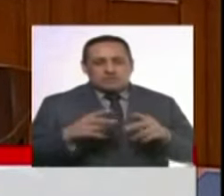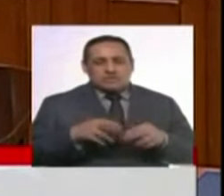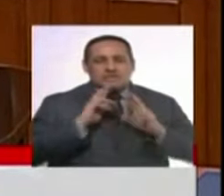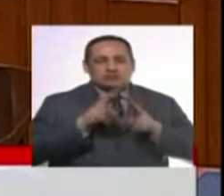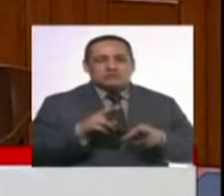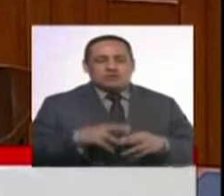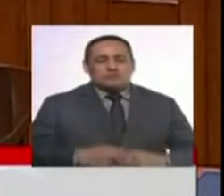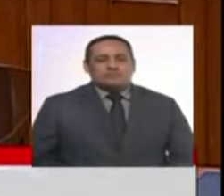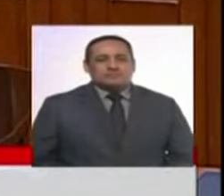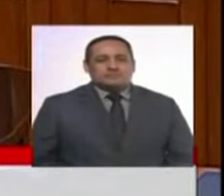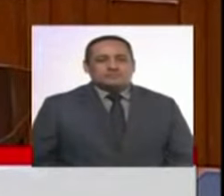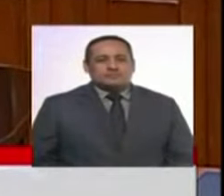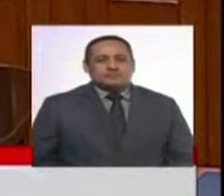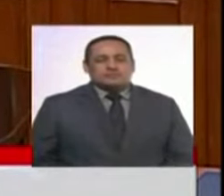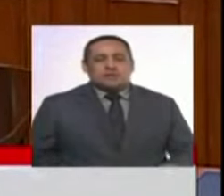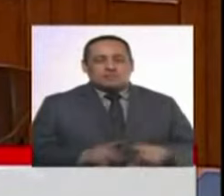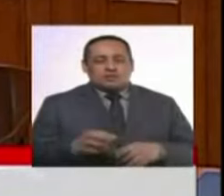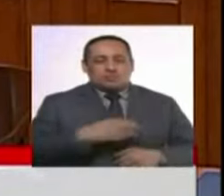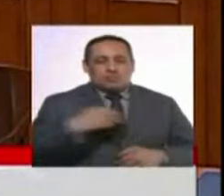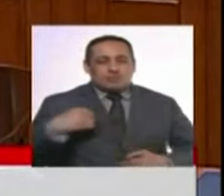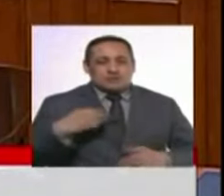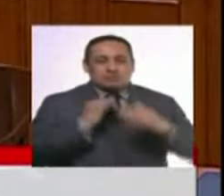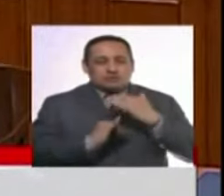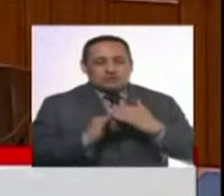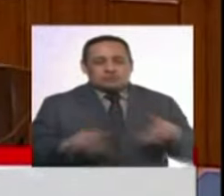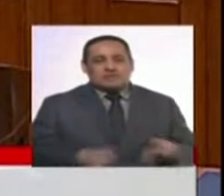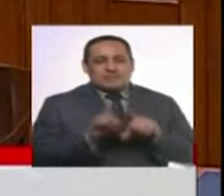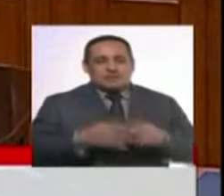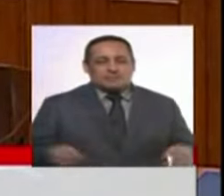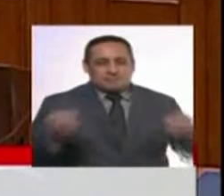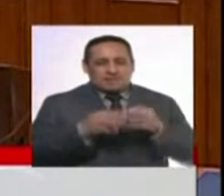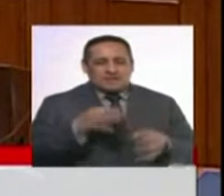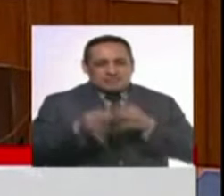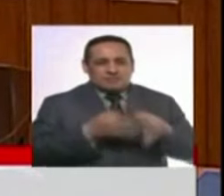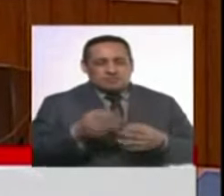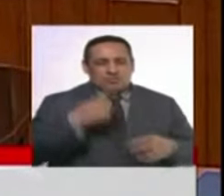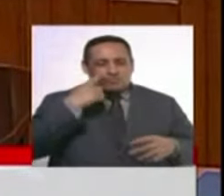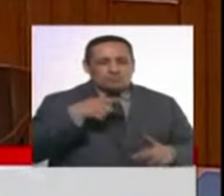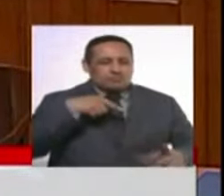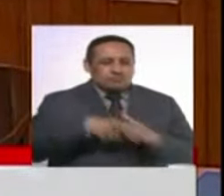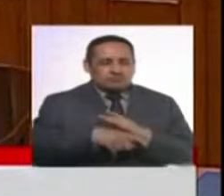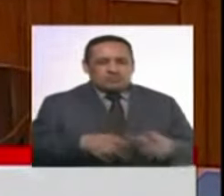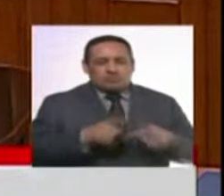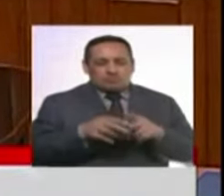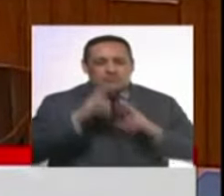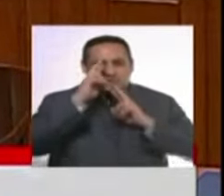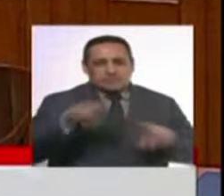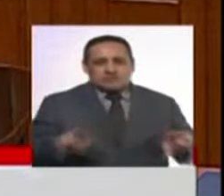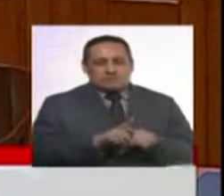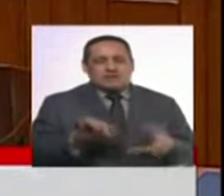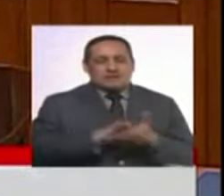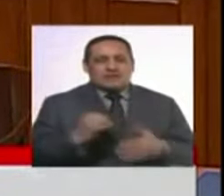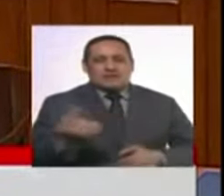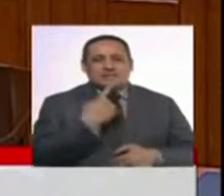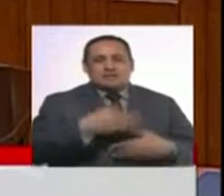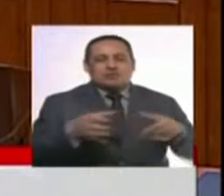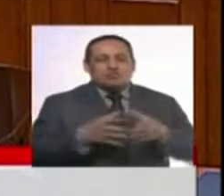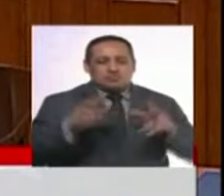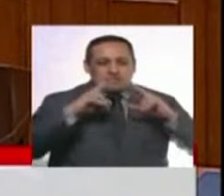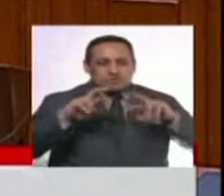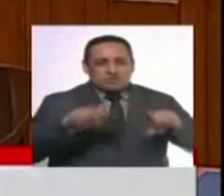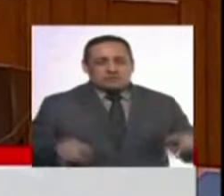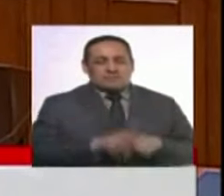su resultado como ministro de interior reitero mi más profundo respeto por la independencia e imparcialidad de los órganos